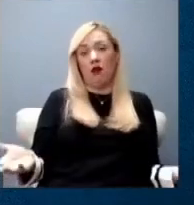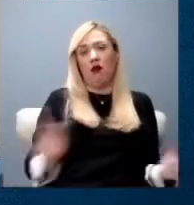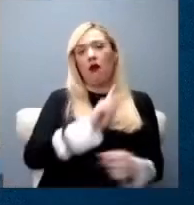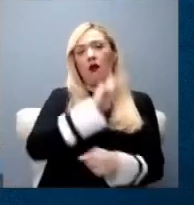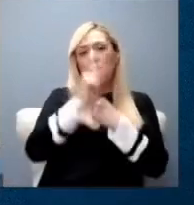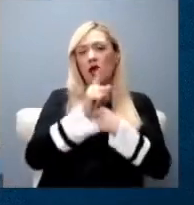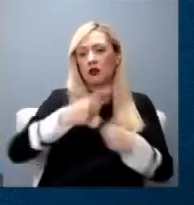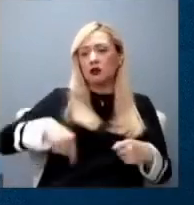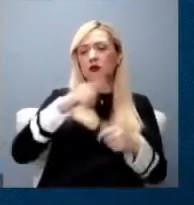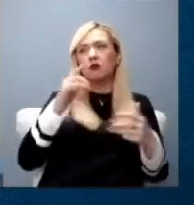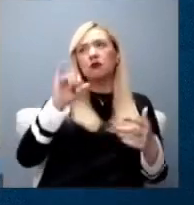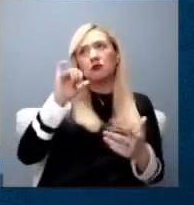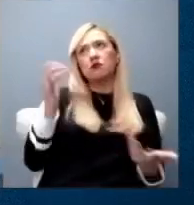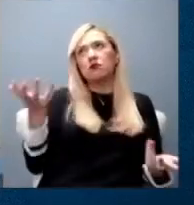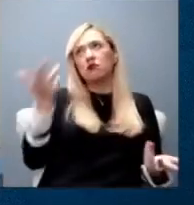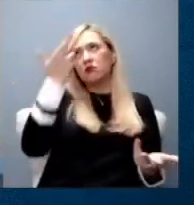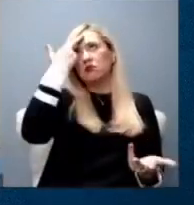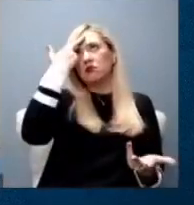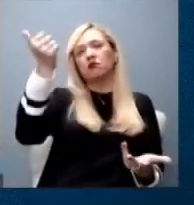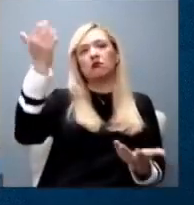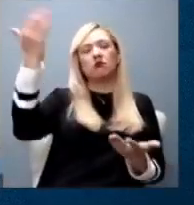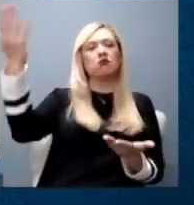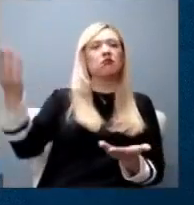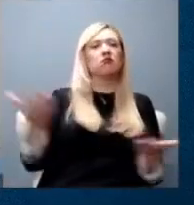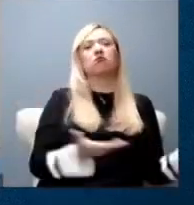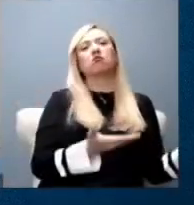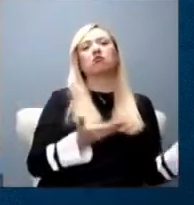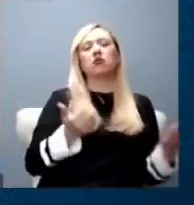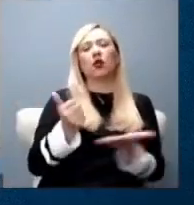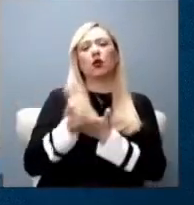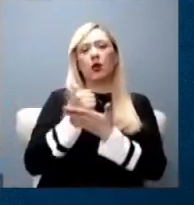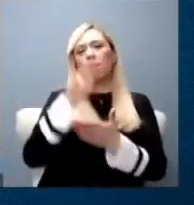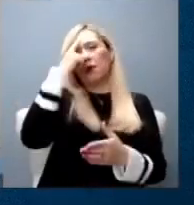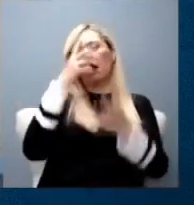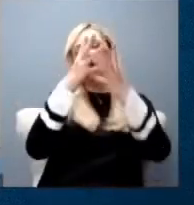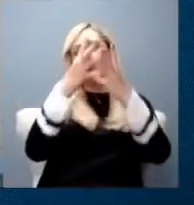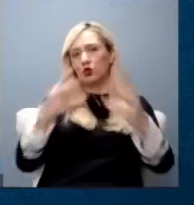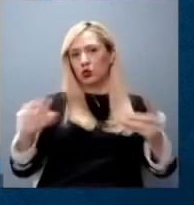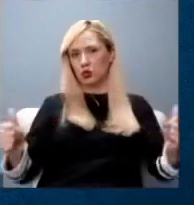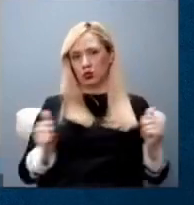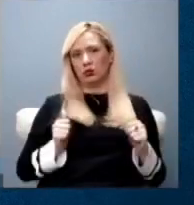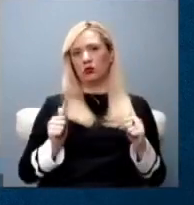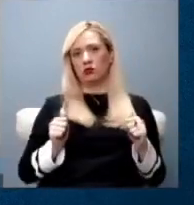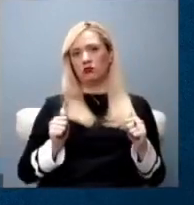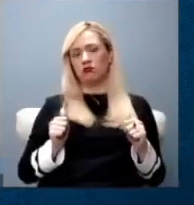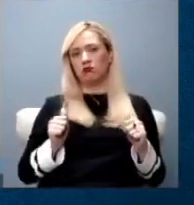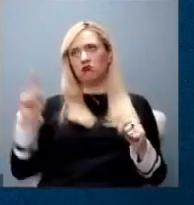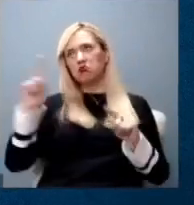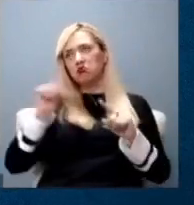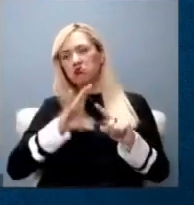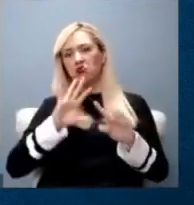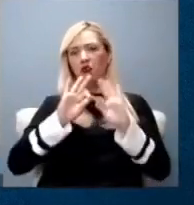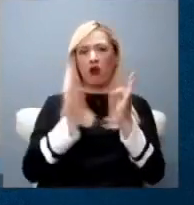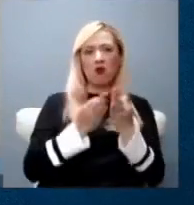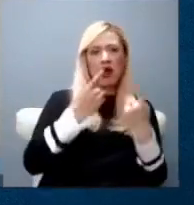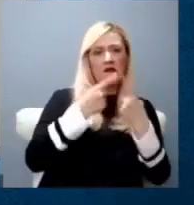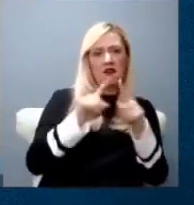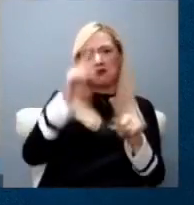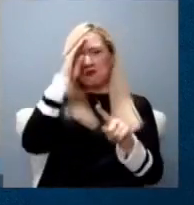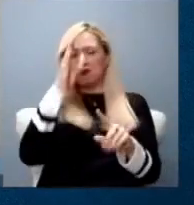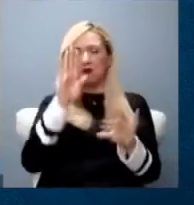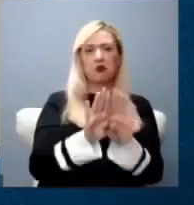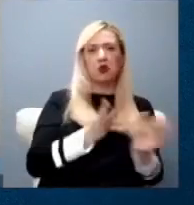tienen presentes o tienen vigentes si el sistema interamericano ha intervenido de diferentes maneras, ¿no? Y también algo